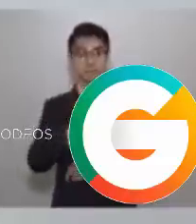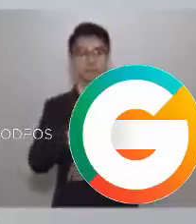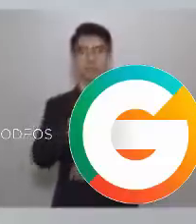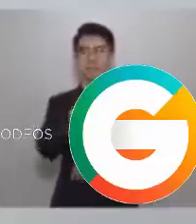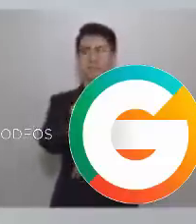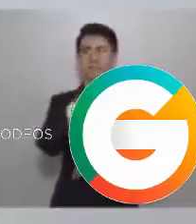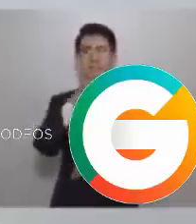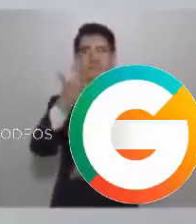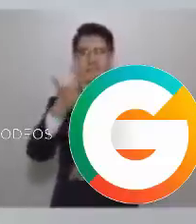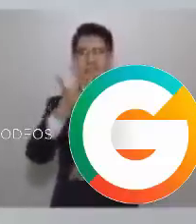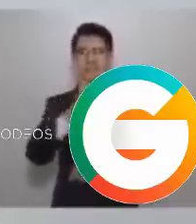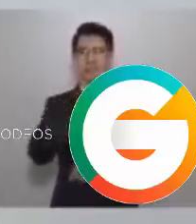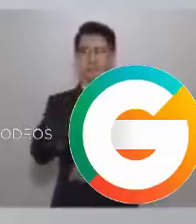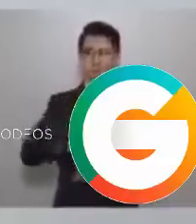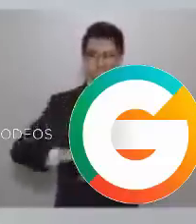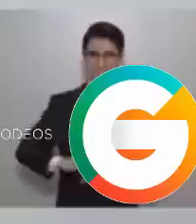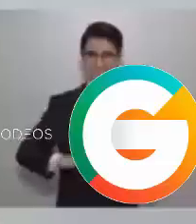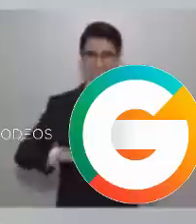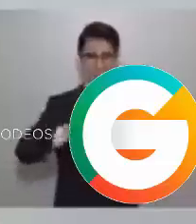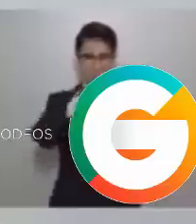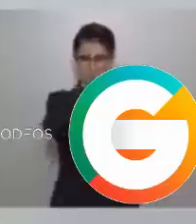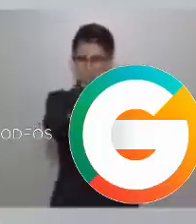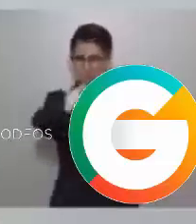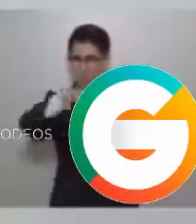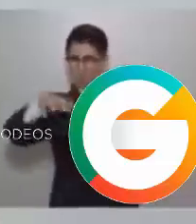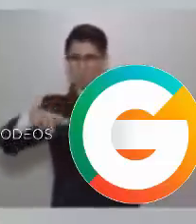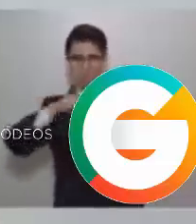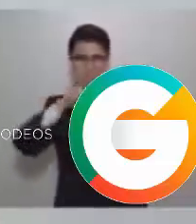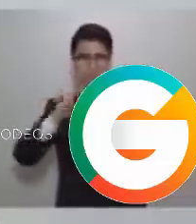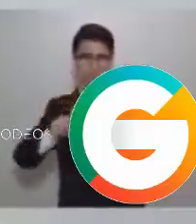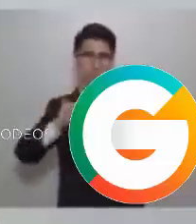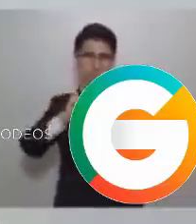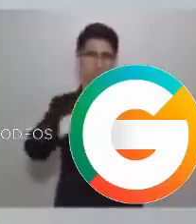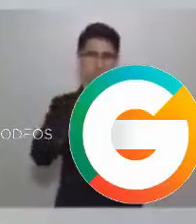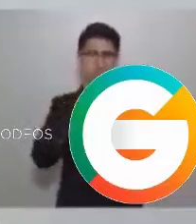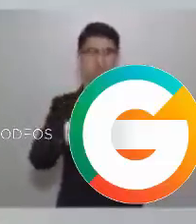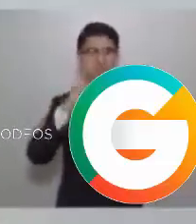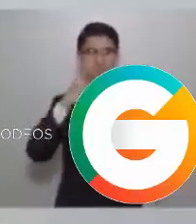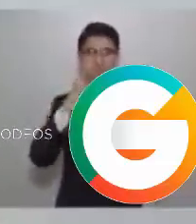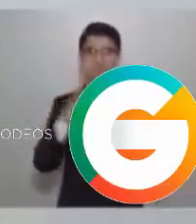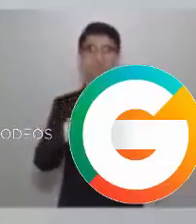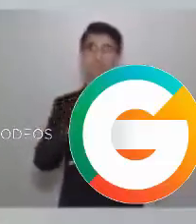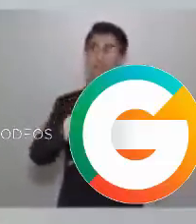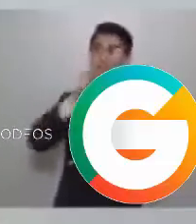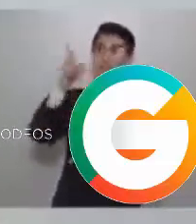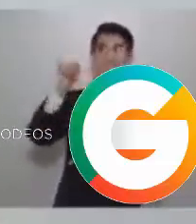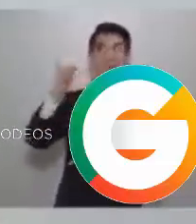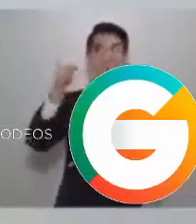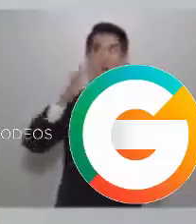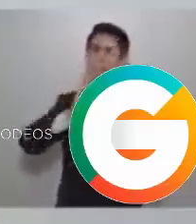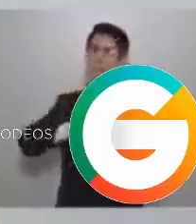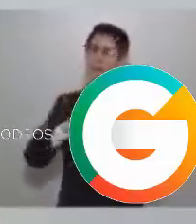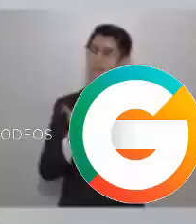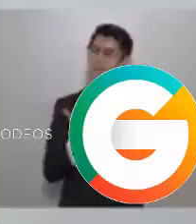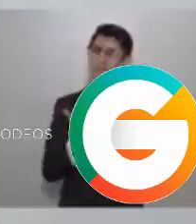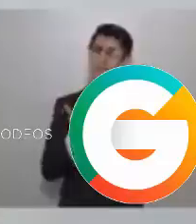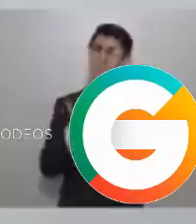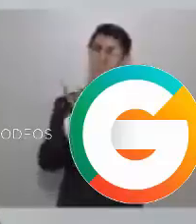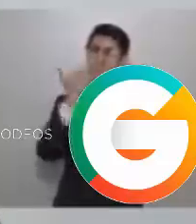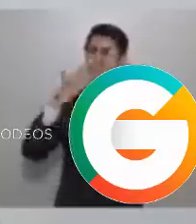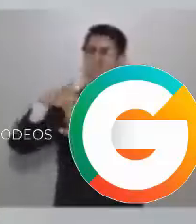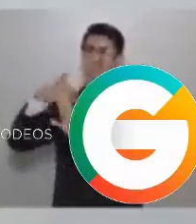a últimas fechas se nos ha venido incrementando un poco. Por lo que respecta a los demás delitos, hemos contenido,